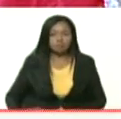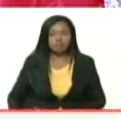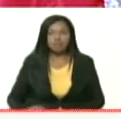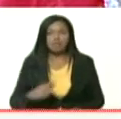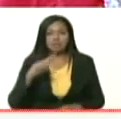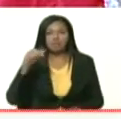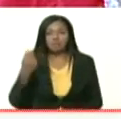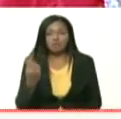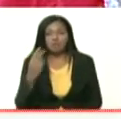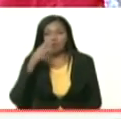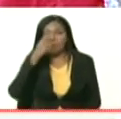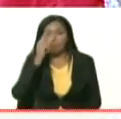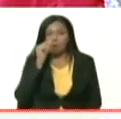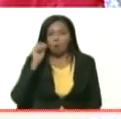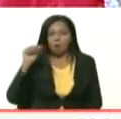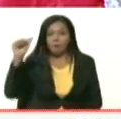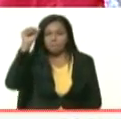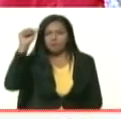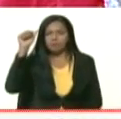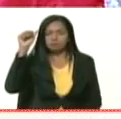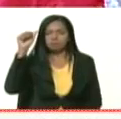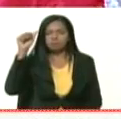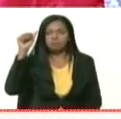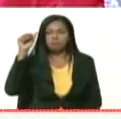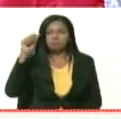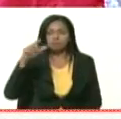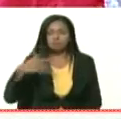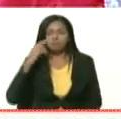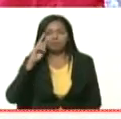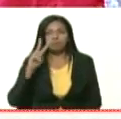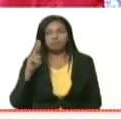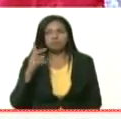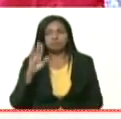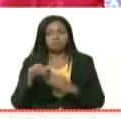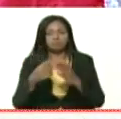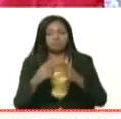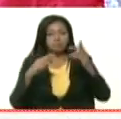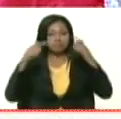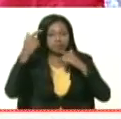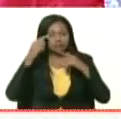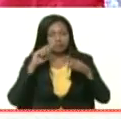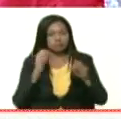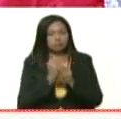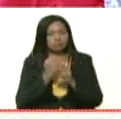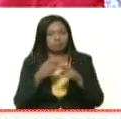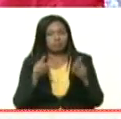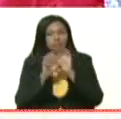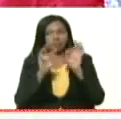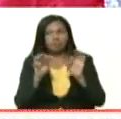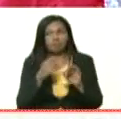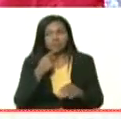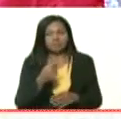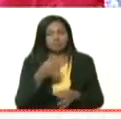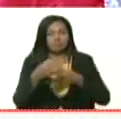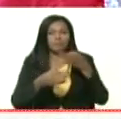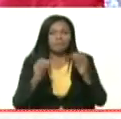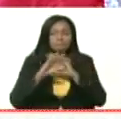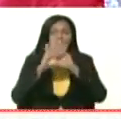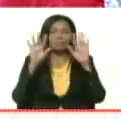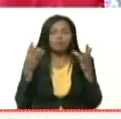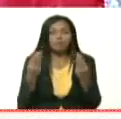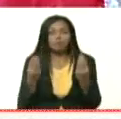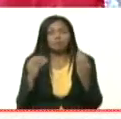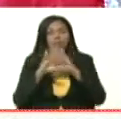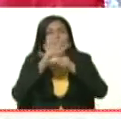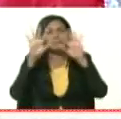luego ya como hombre pude ver la obra de nuestro comandante Chávez, diciendo temprano, muy